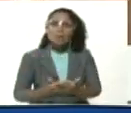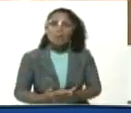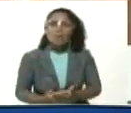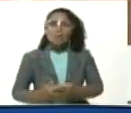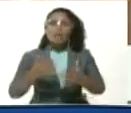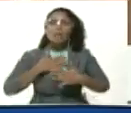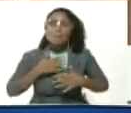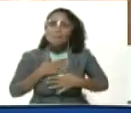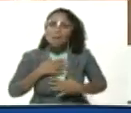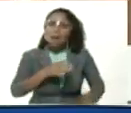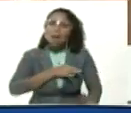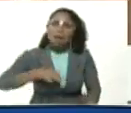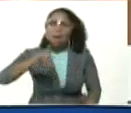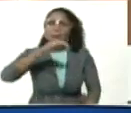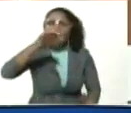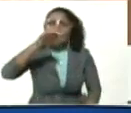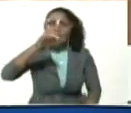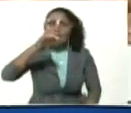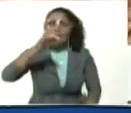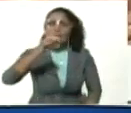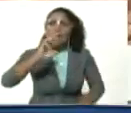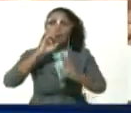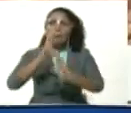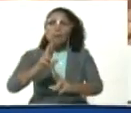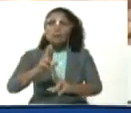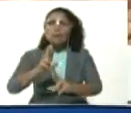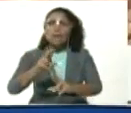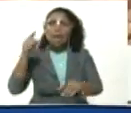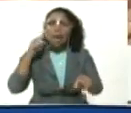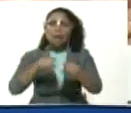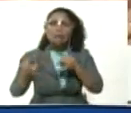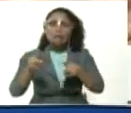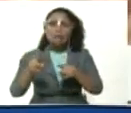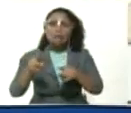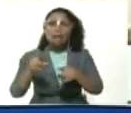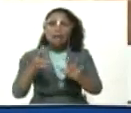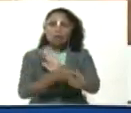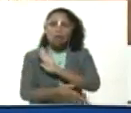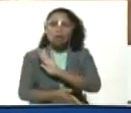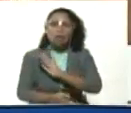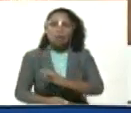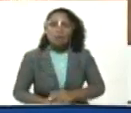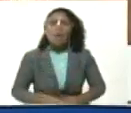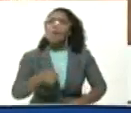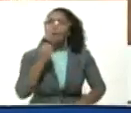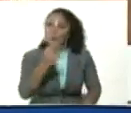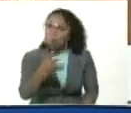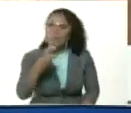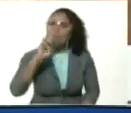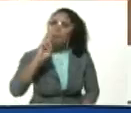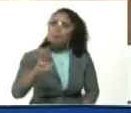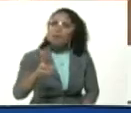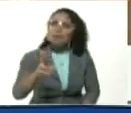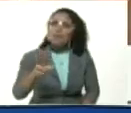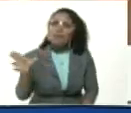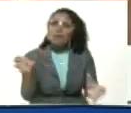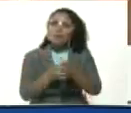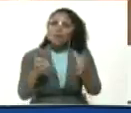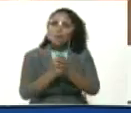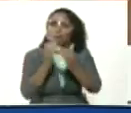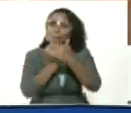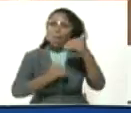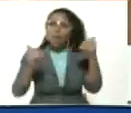desde mi alma, contestada la crítica. Muy buena respuesta del conuquero mayor.